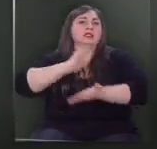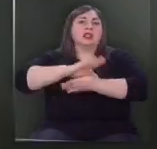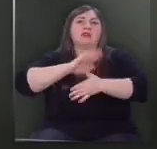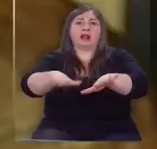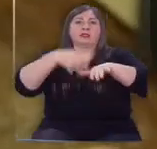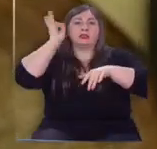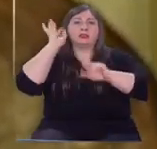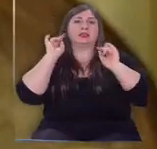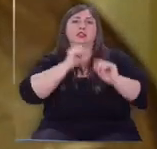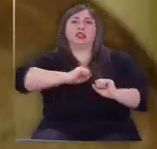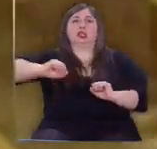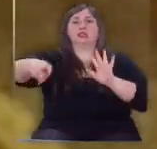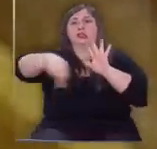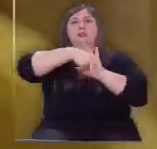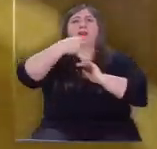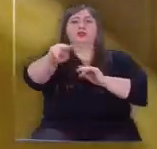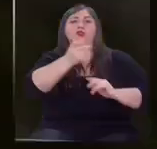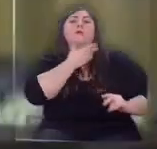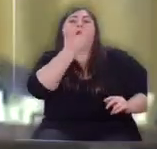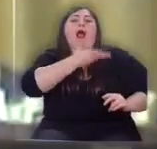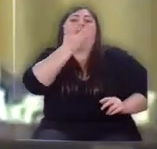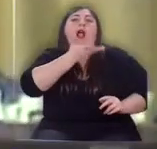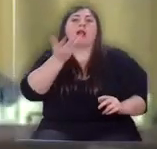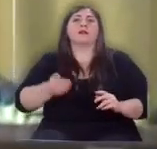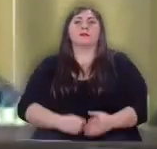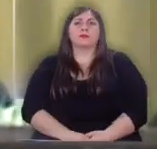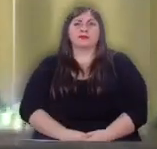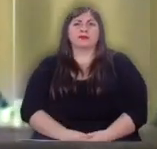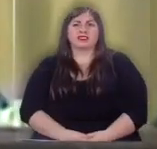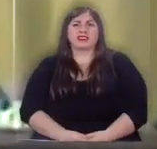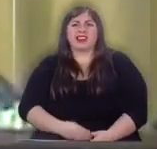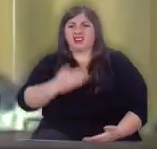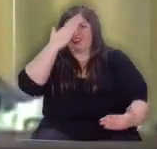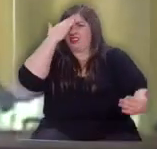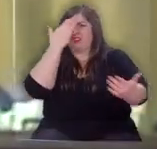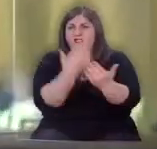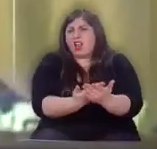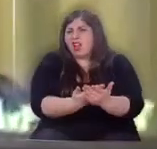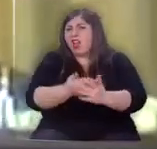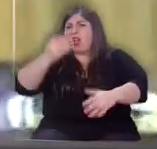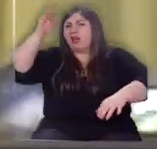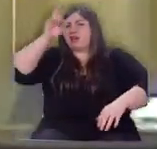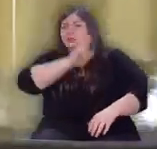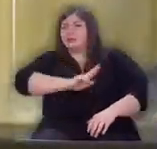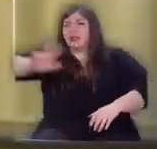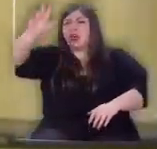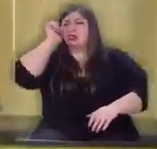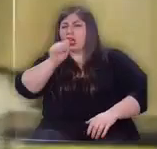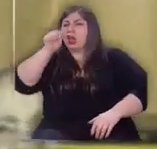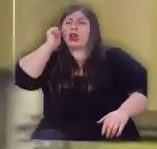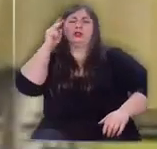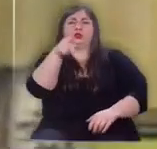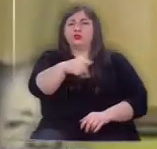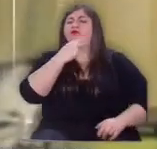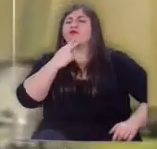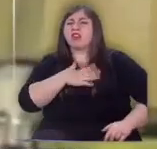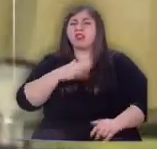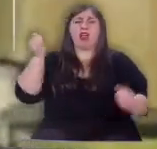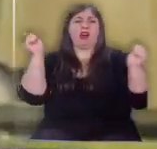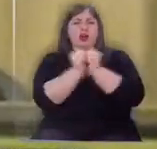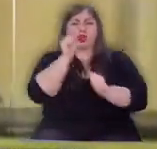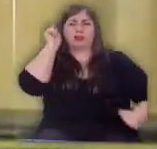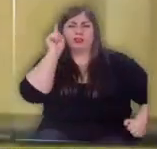norma impartir su palabra. ¡Aunque te enfrentes! ¡El Señor estará todos los días de tu vida